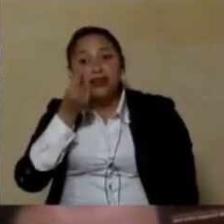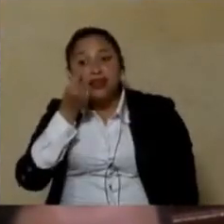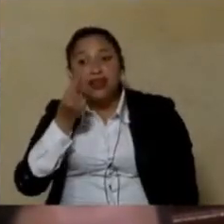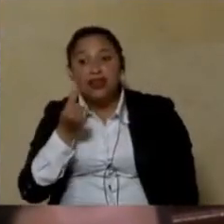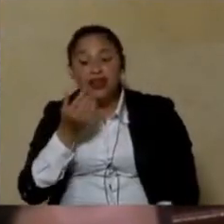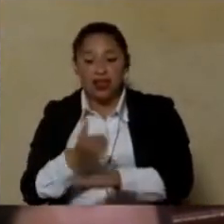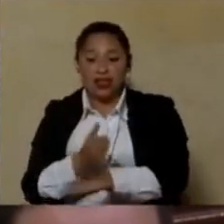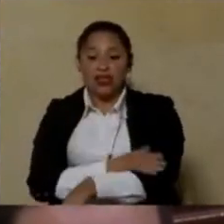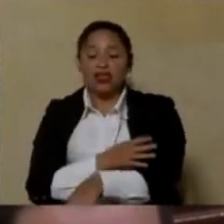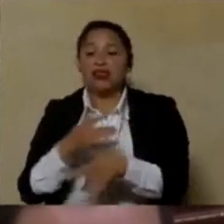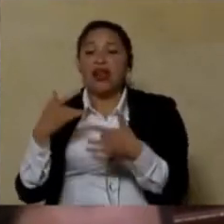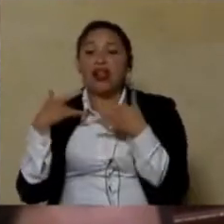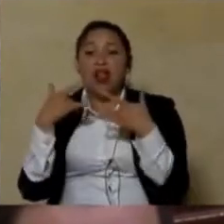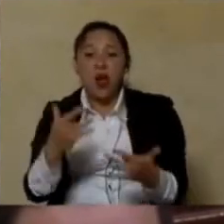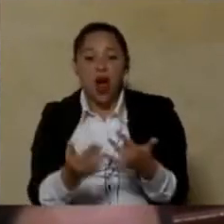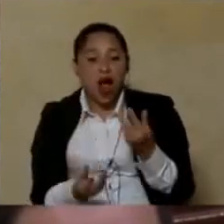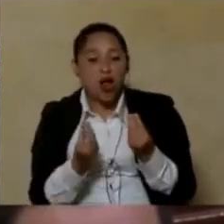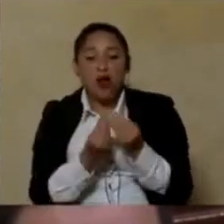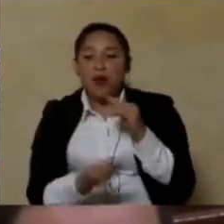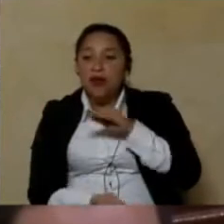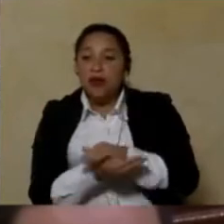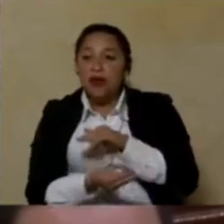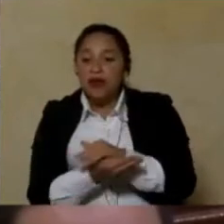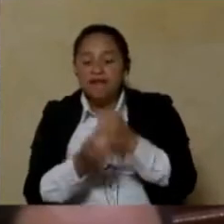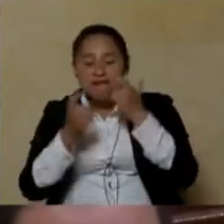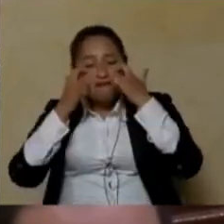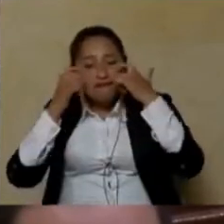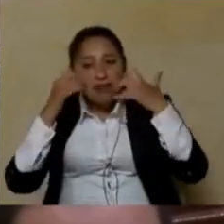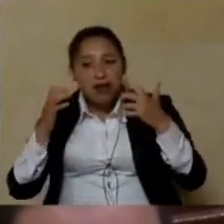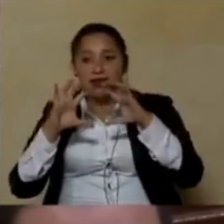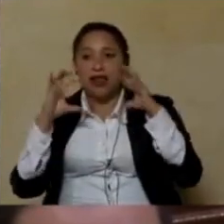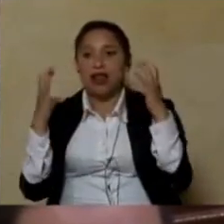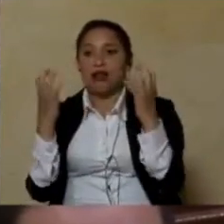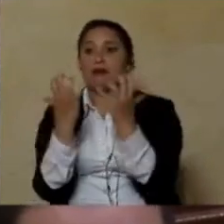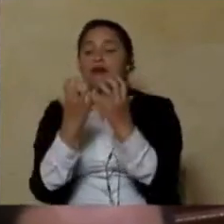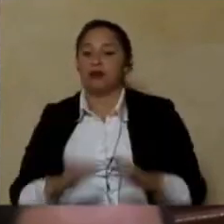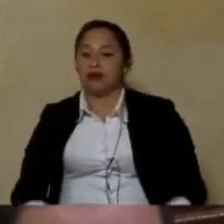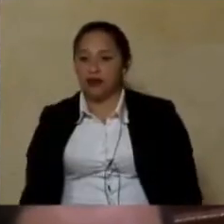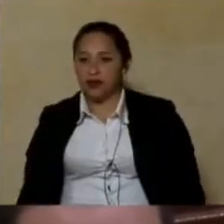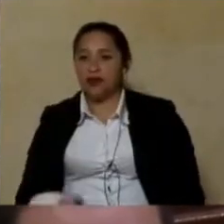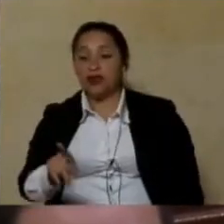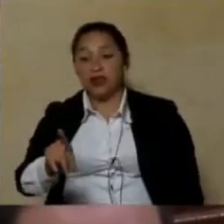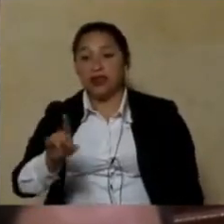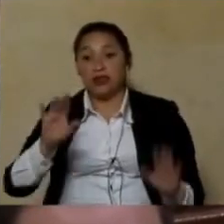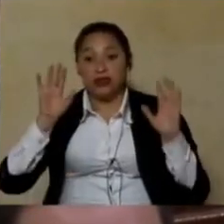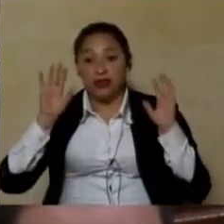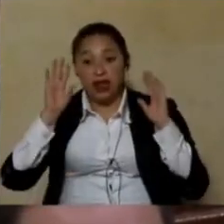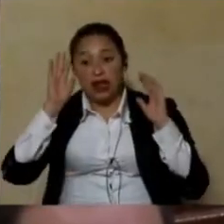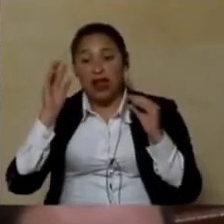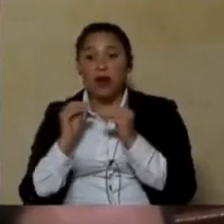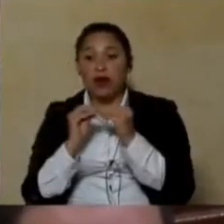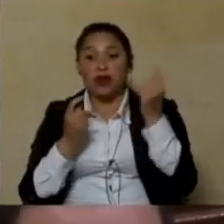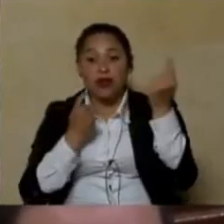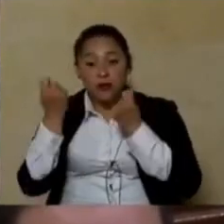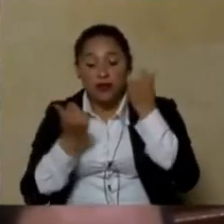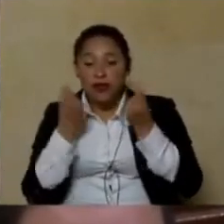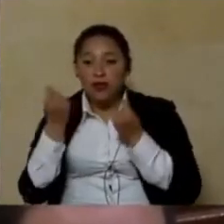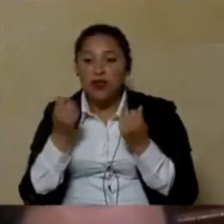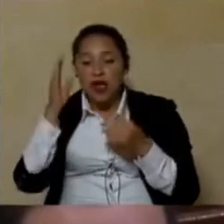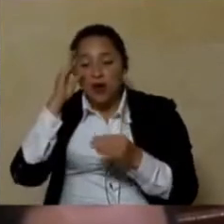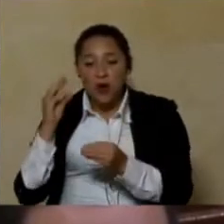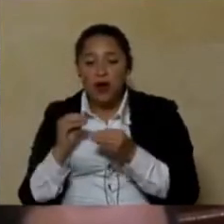grupo narcotraficante más grande del mundo. Y qué casualidad que en el acuerdo, en la negociación del famoso acuerdo de La